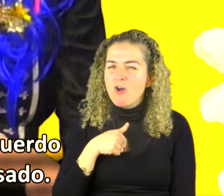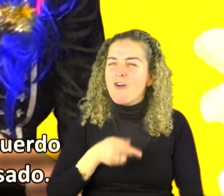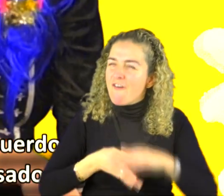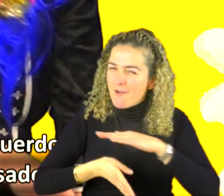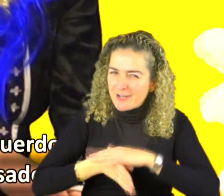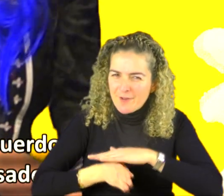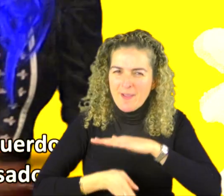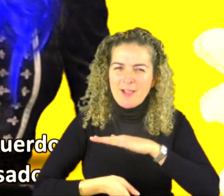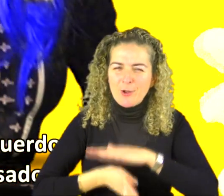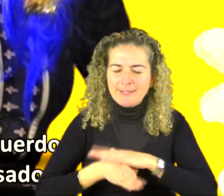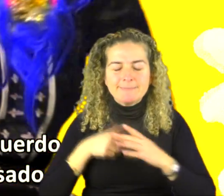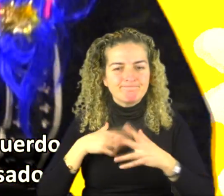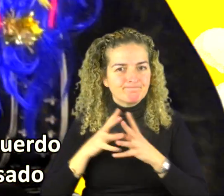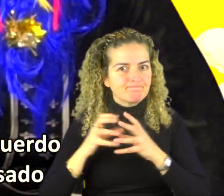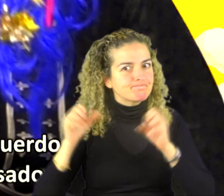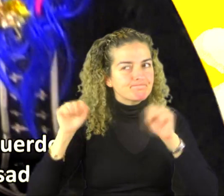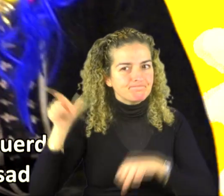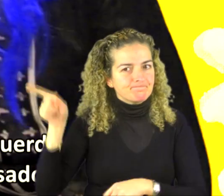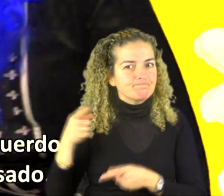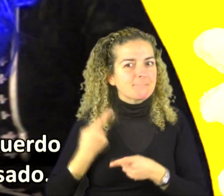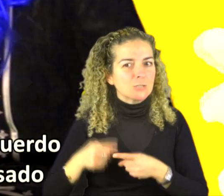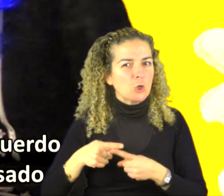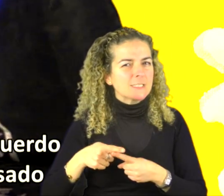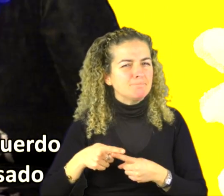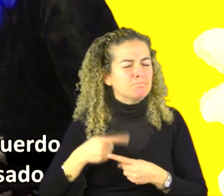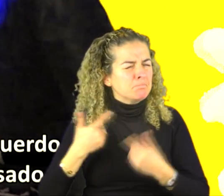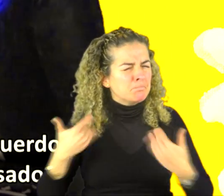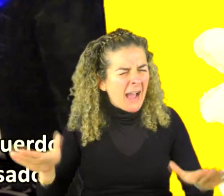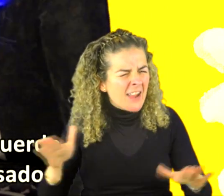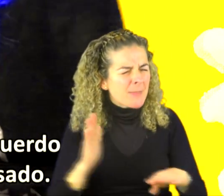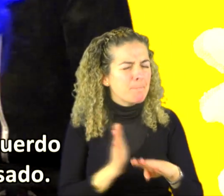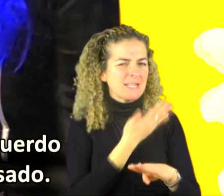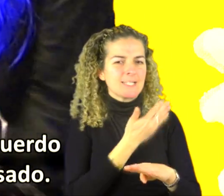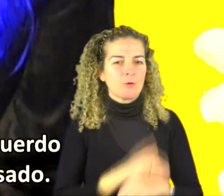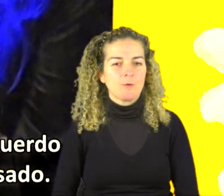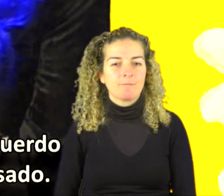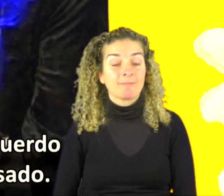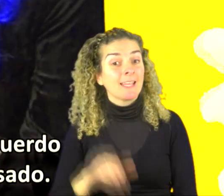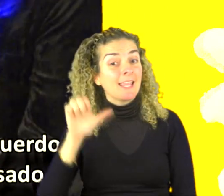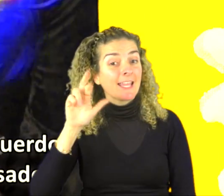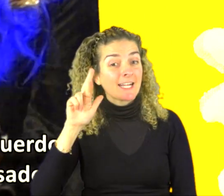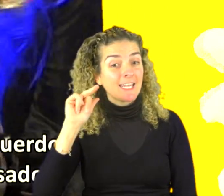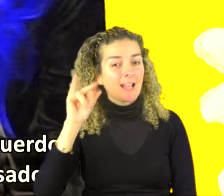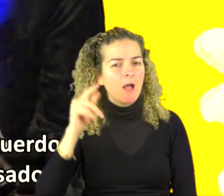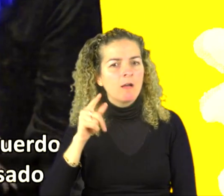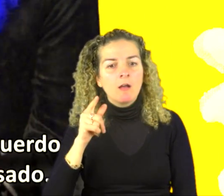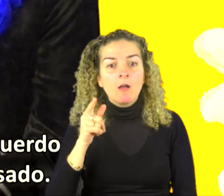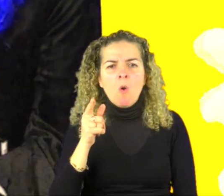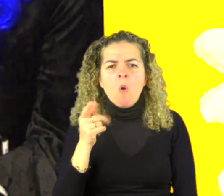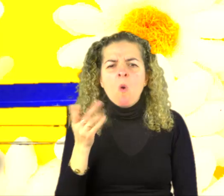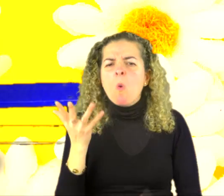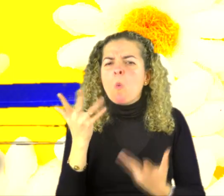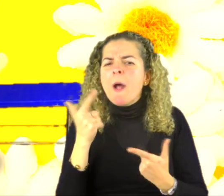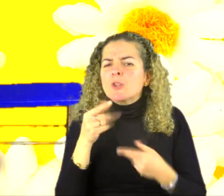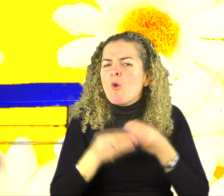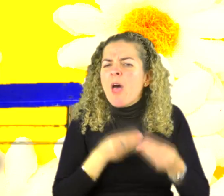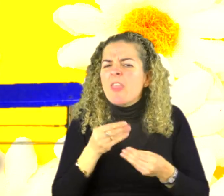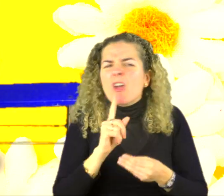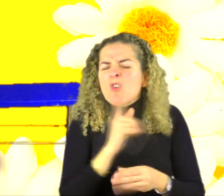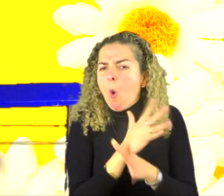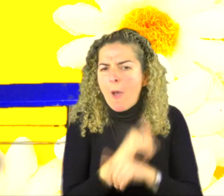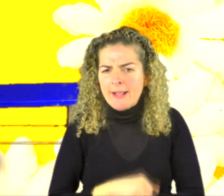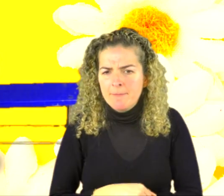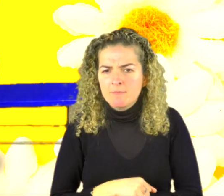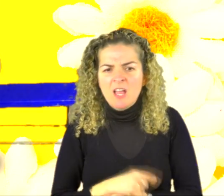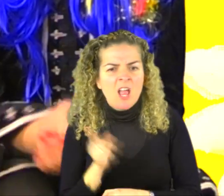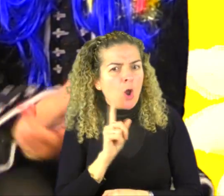Tienes razón, yo continuamente me acuerdo de cosas malas que pasaron en el pasado. Con una